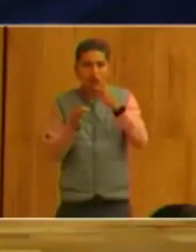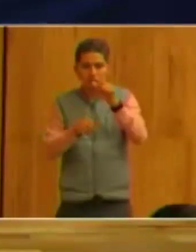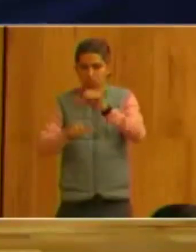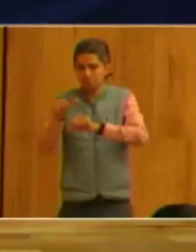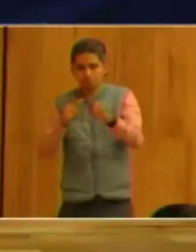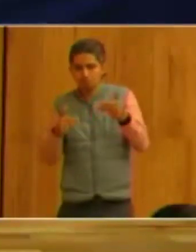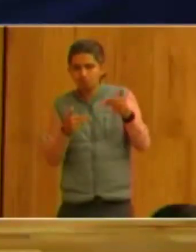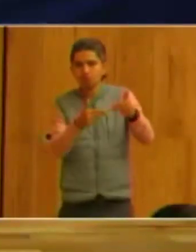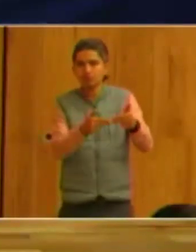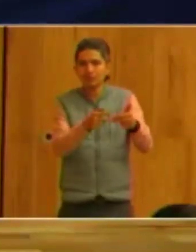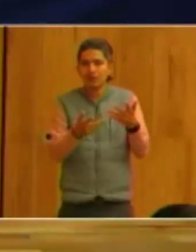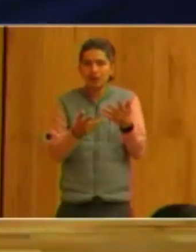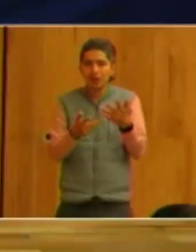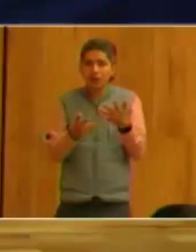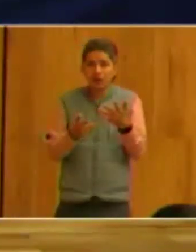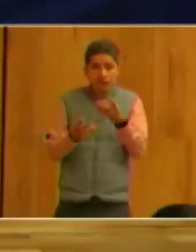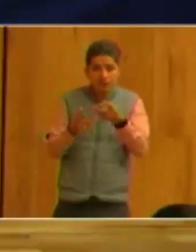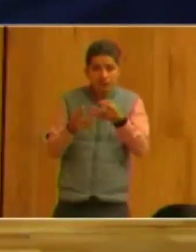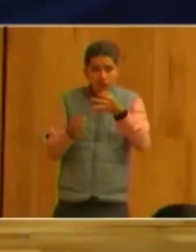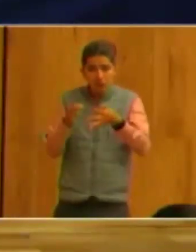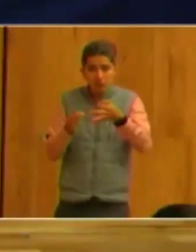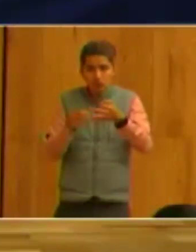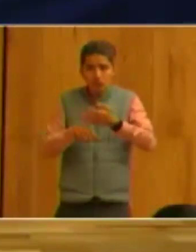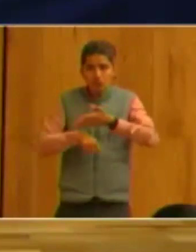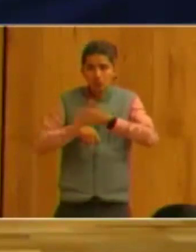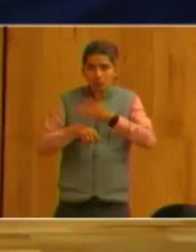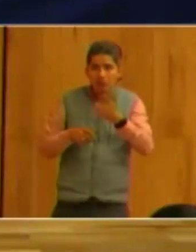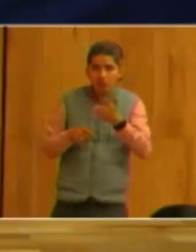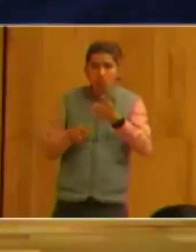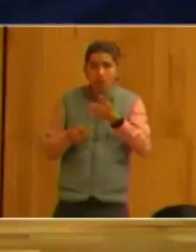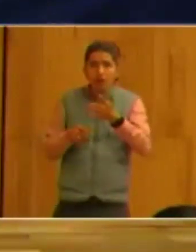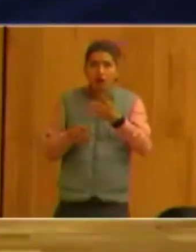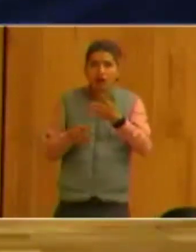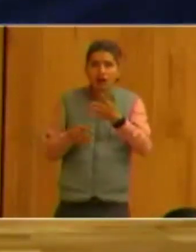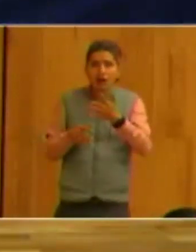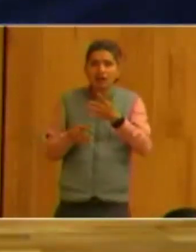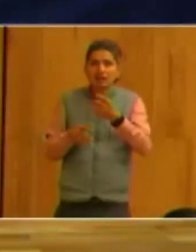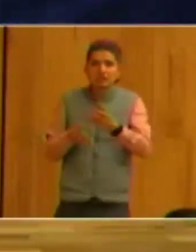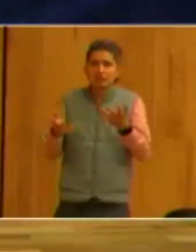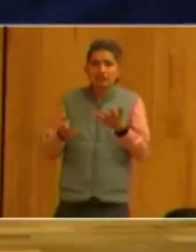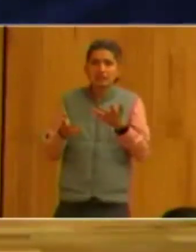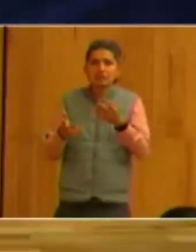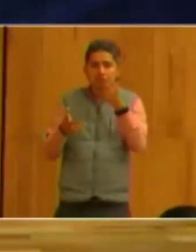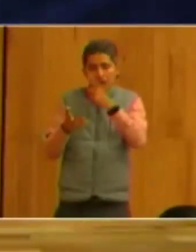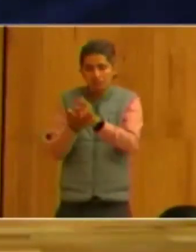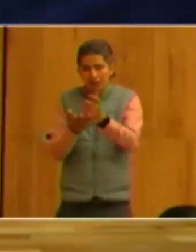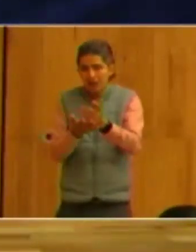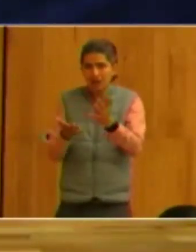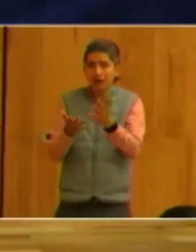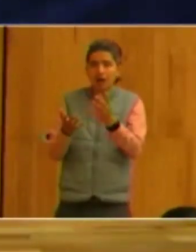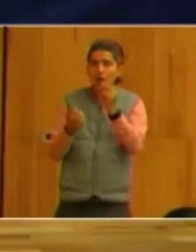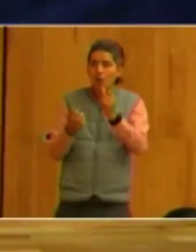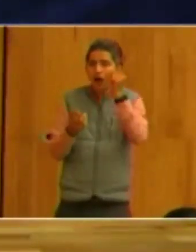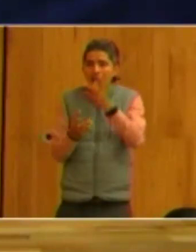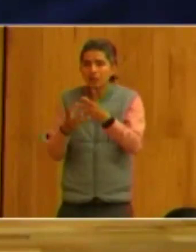¿se podría en un momento en ejecución de sentencia condenar a la sucesión al pago de la reparación del daño, o de